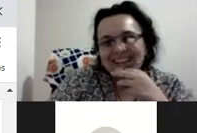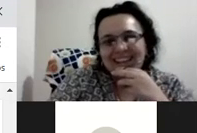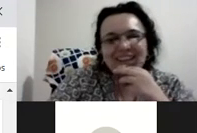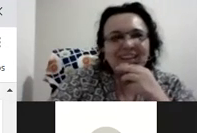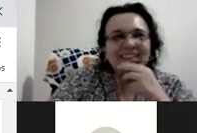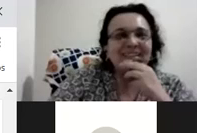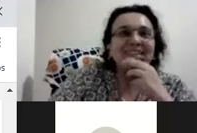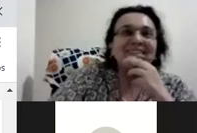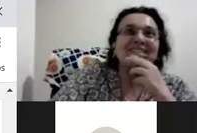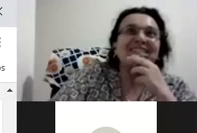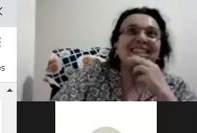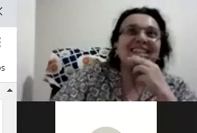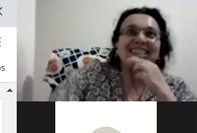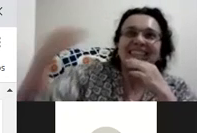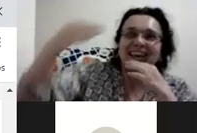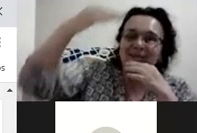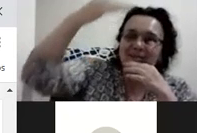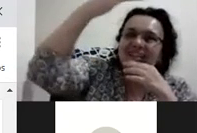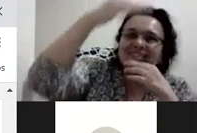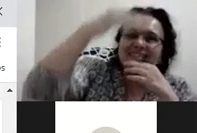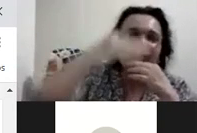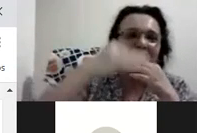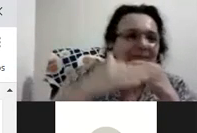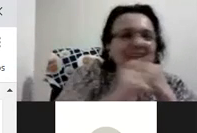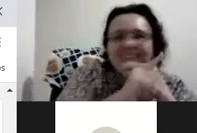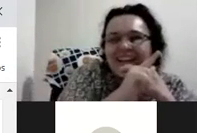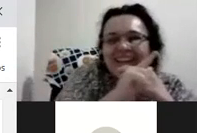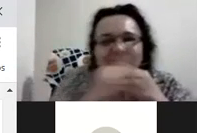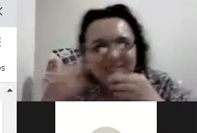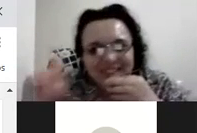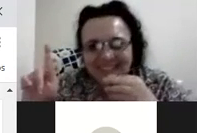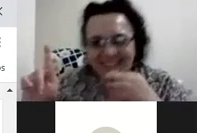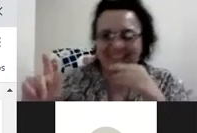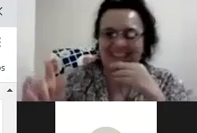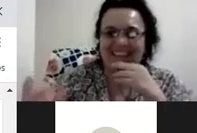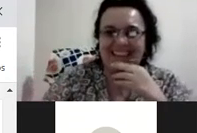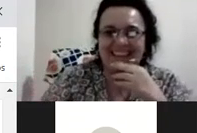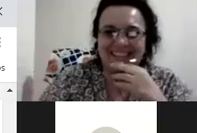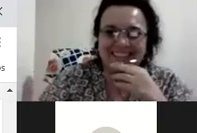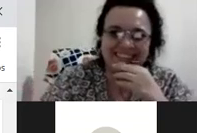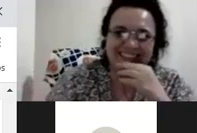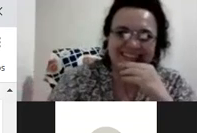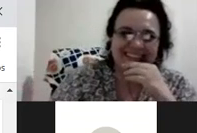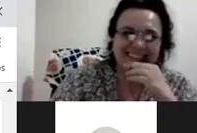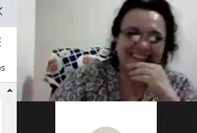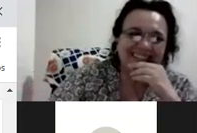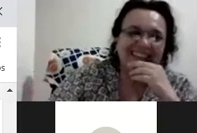Entonces, y yo le digo, ¿no deberían de dar un listado de palabras que no? La concha, en